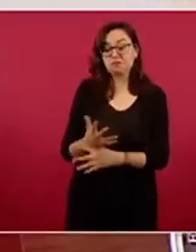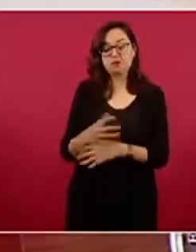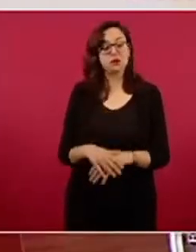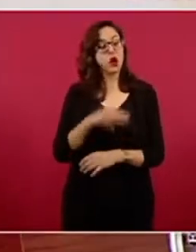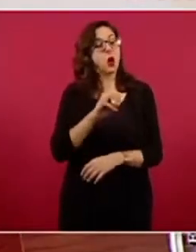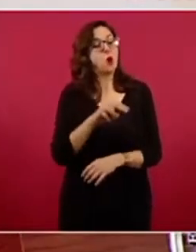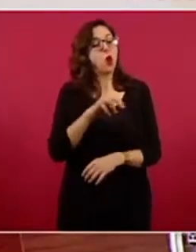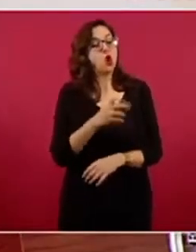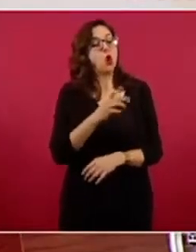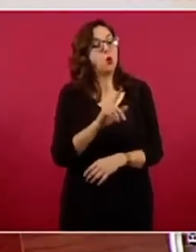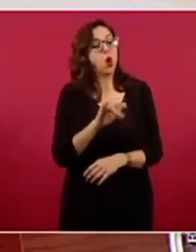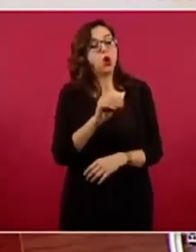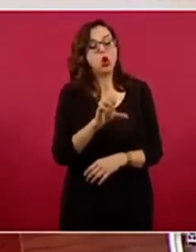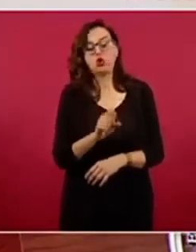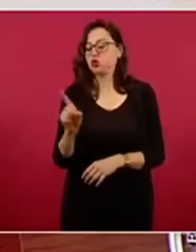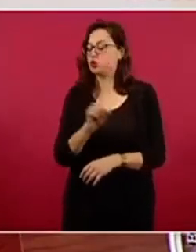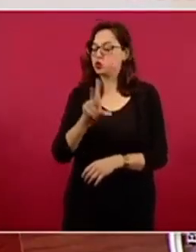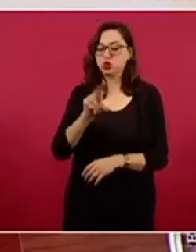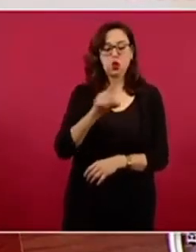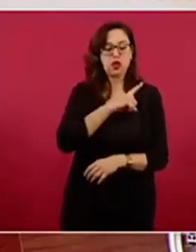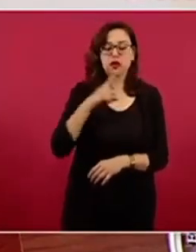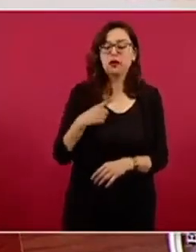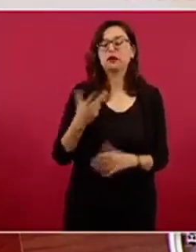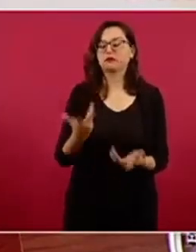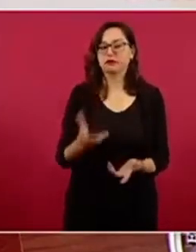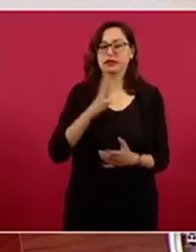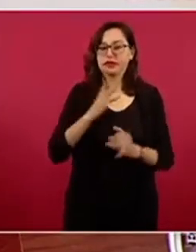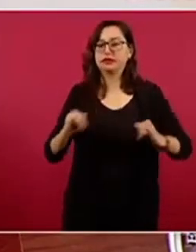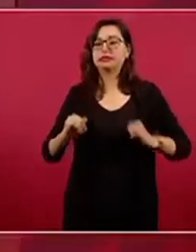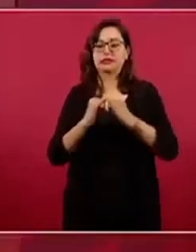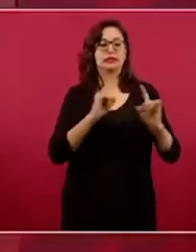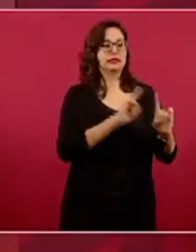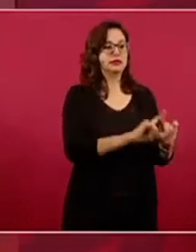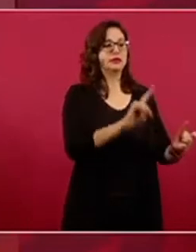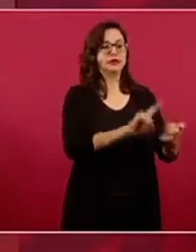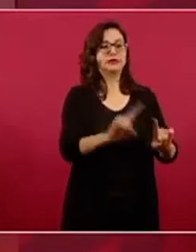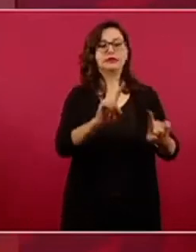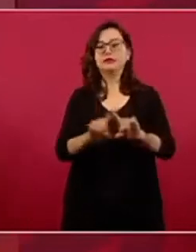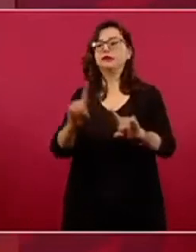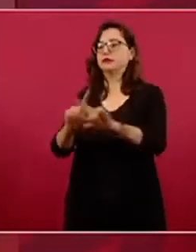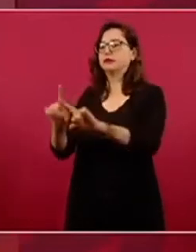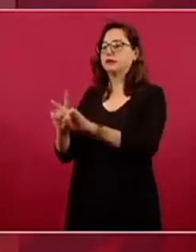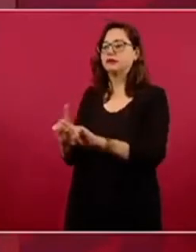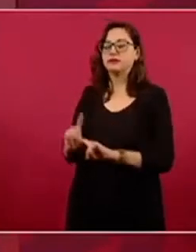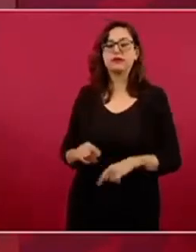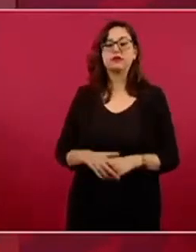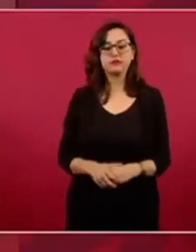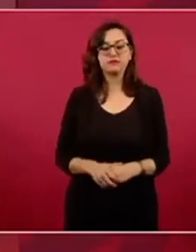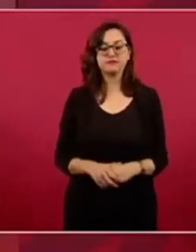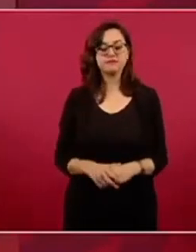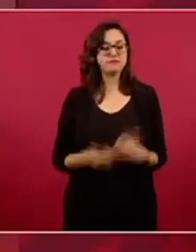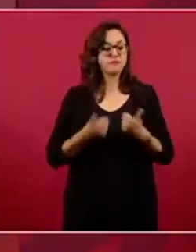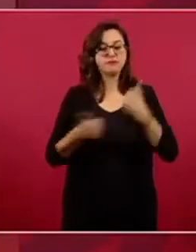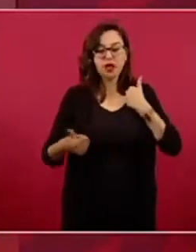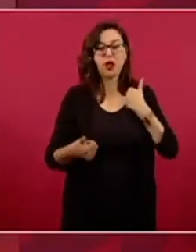y crearon organismos autónomos. Todos los organismos autónomos, casi todos,